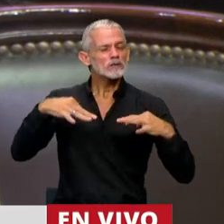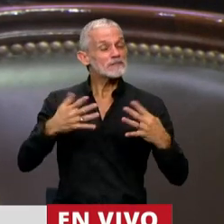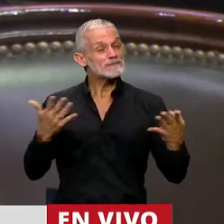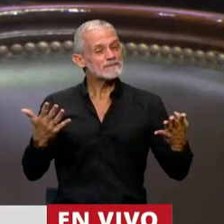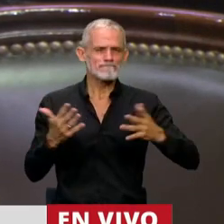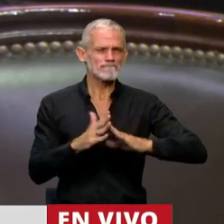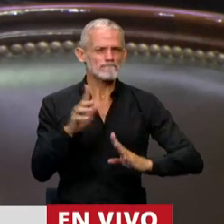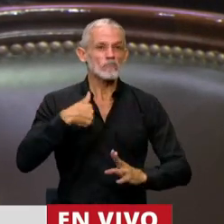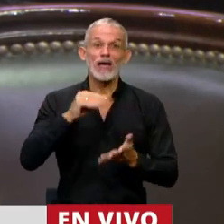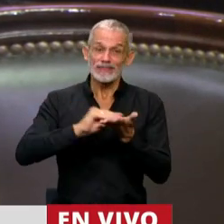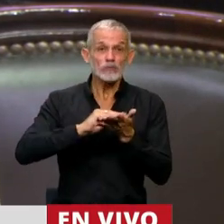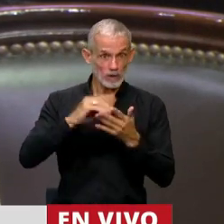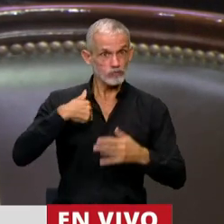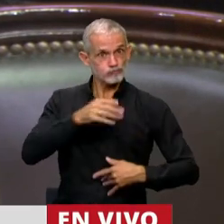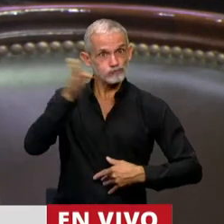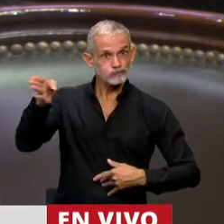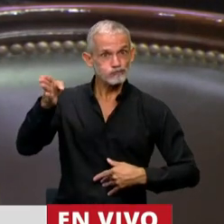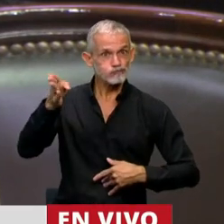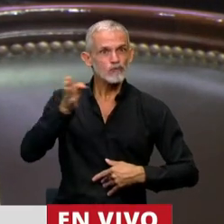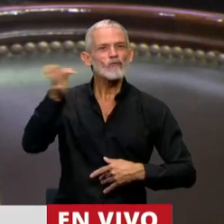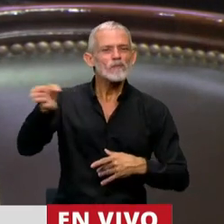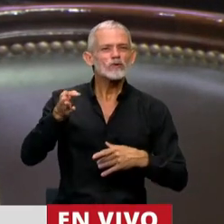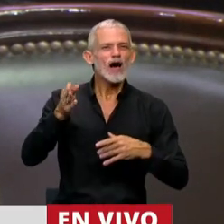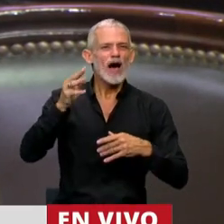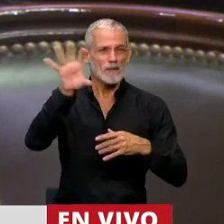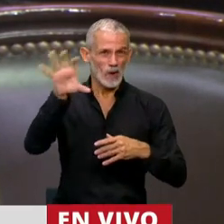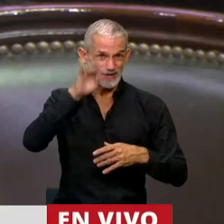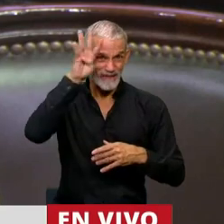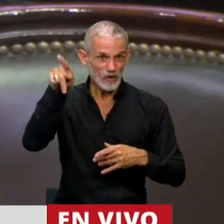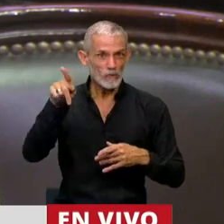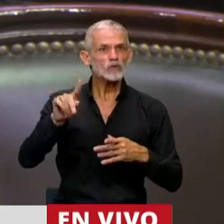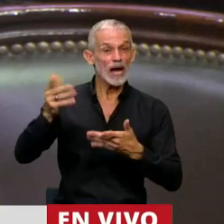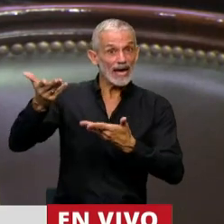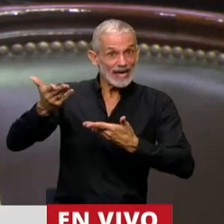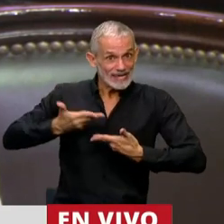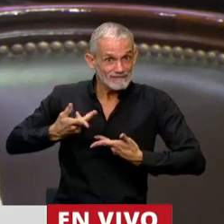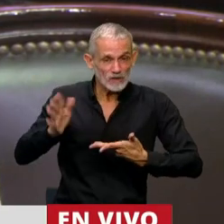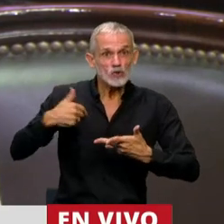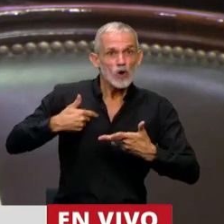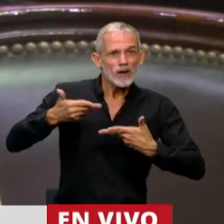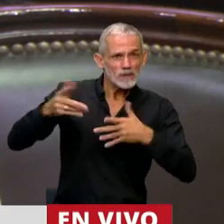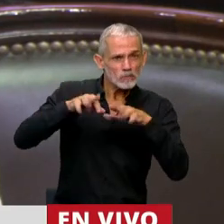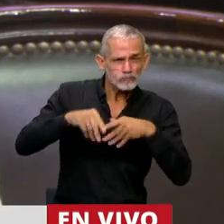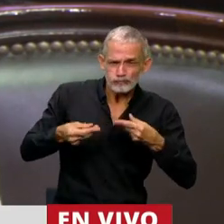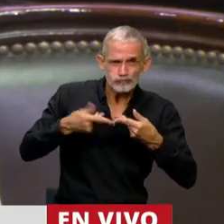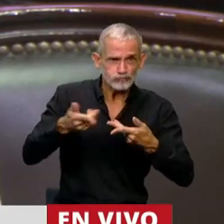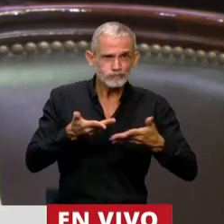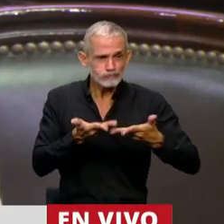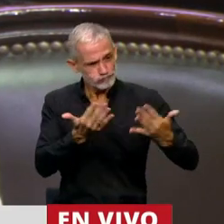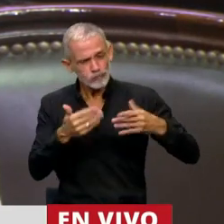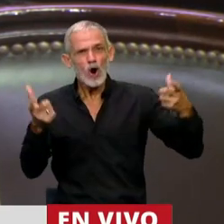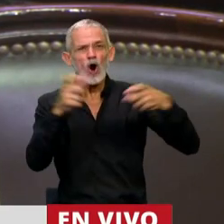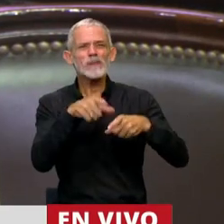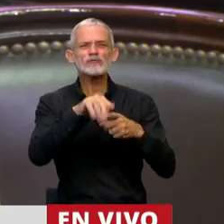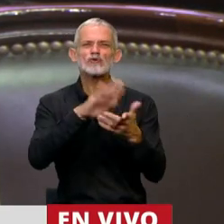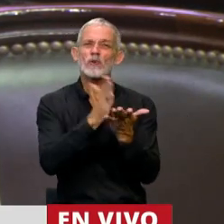Los diputados que hemos ido a Formosa hemos ido previo a una invitación que cursamos a los integrantes de la Comisión